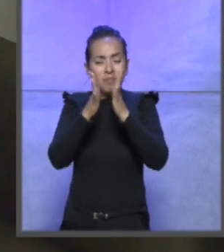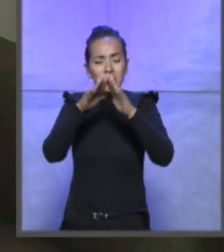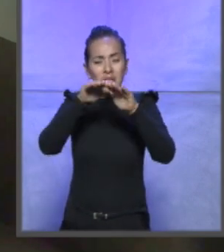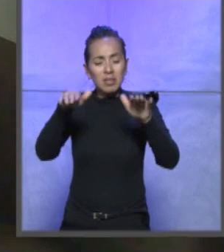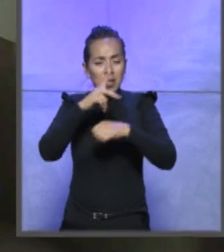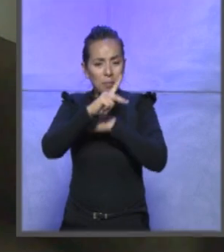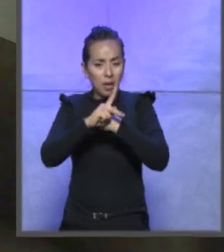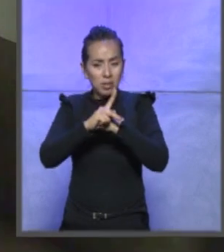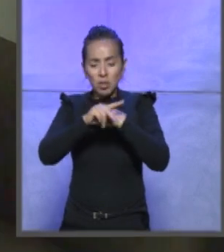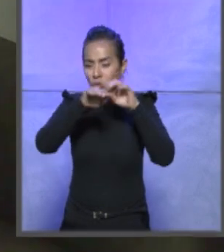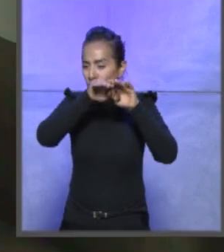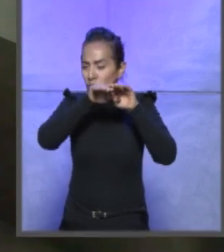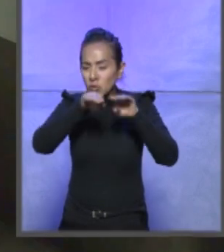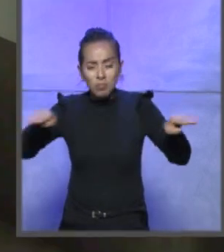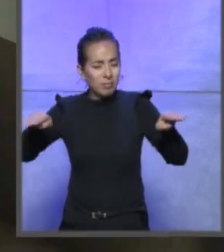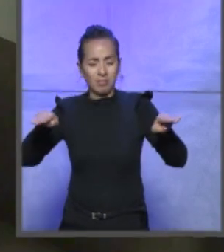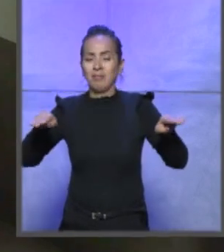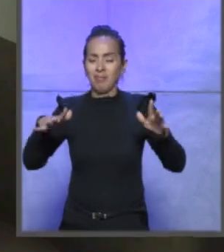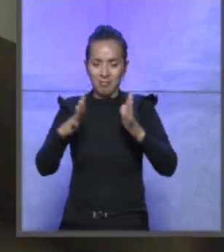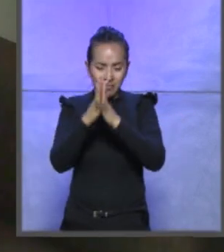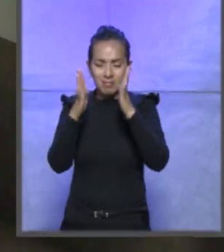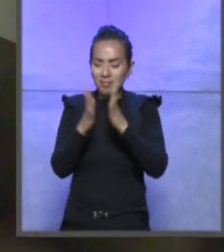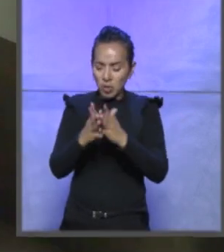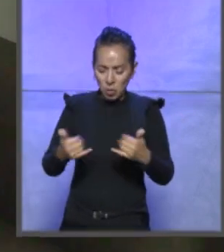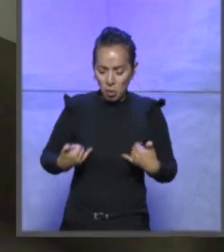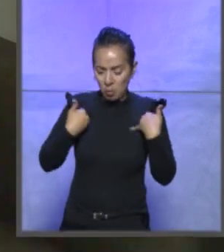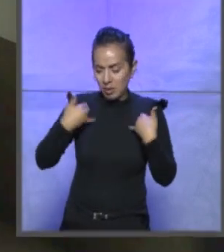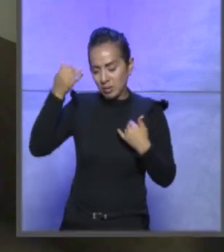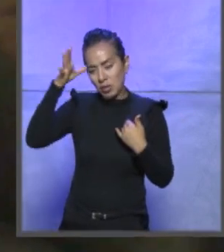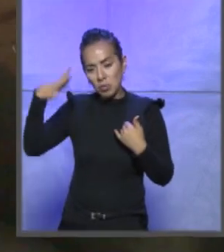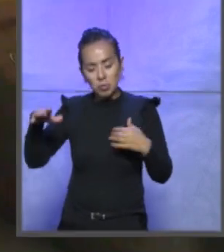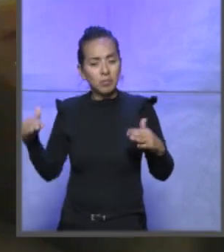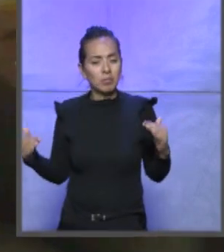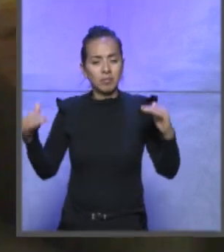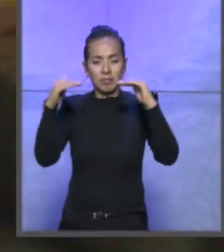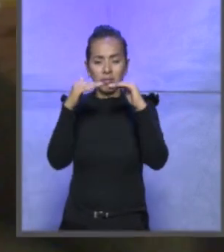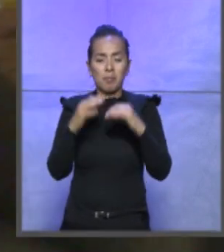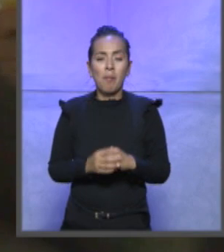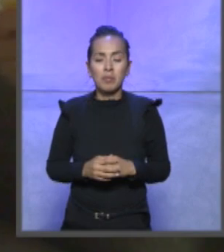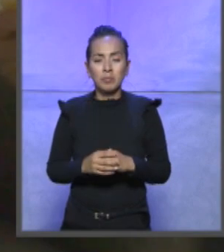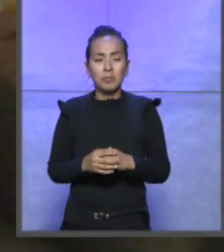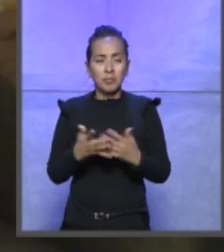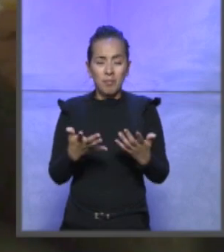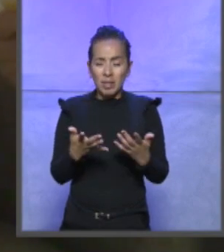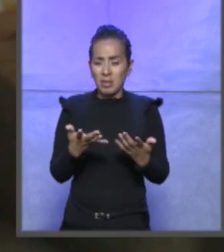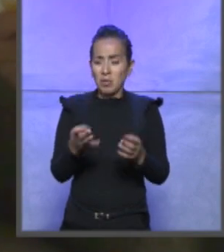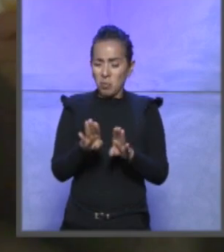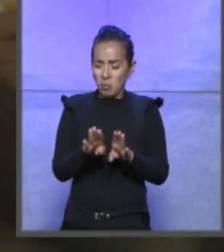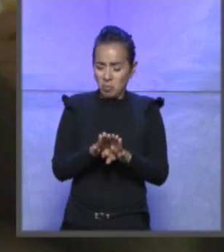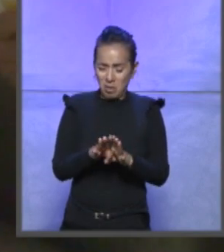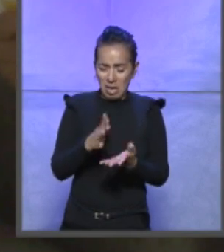debemos participar, jóvenes y los adultos ni se diga. Y también me gustaría recalcar esto: en vez de